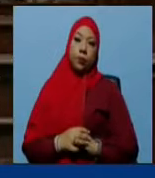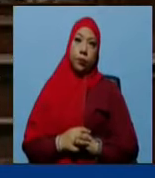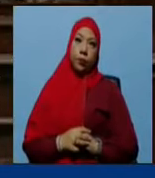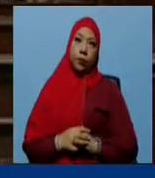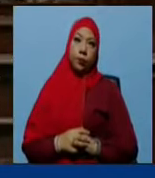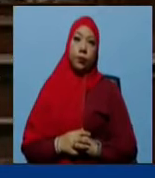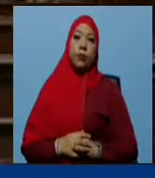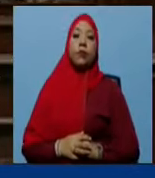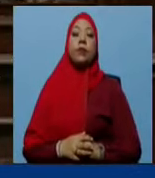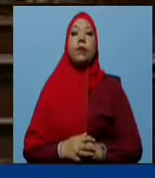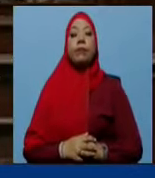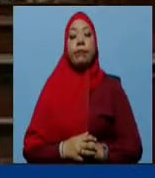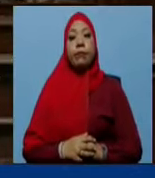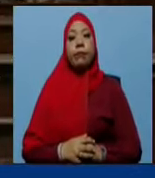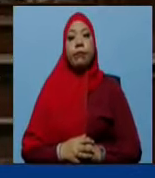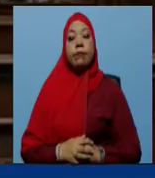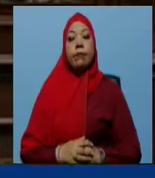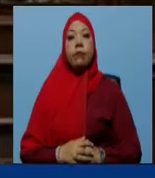Un Estado